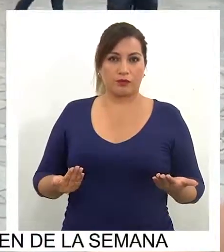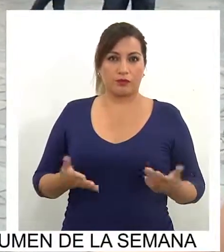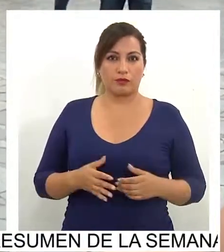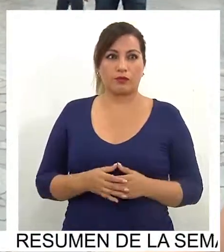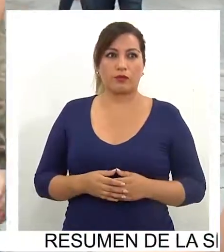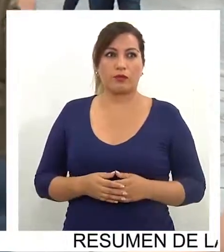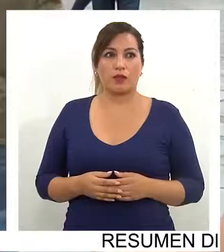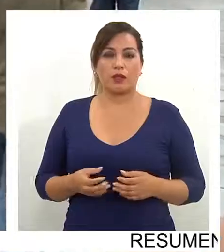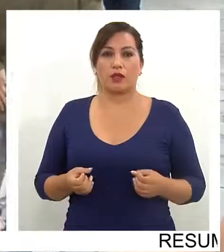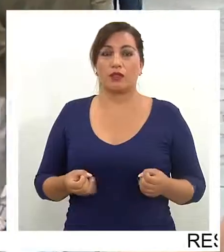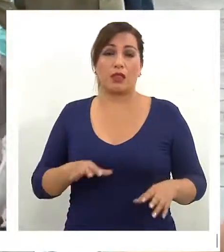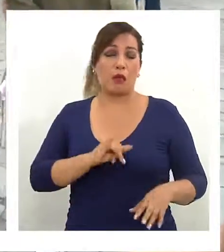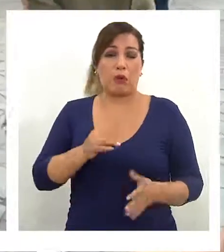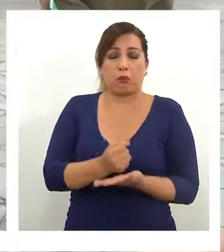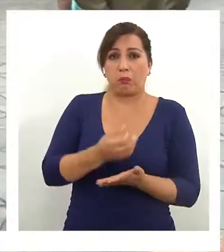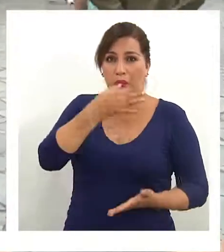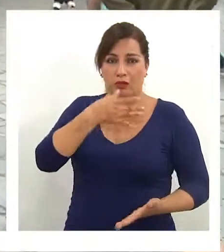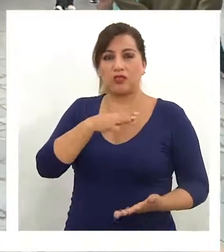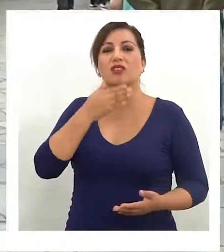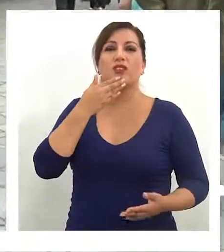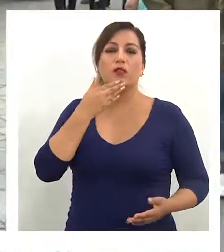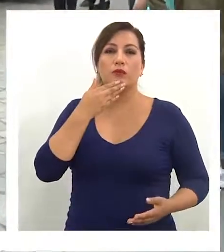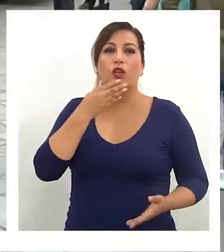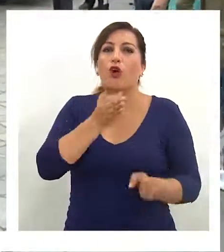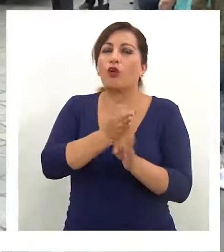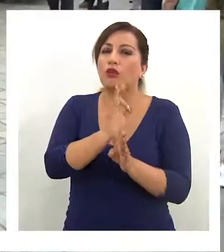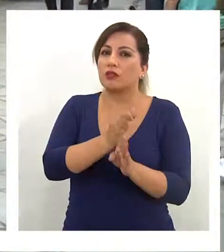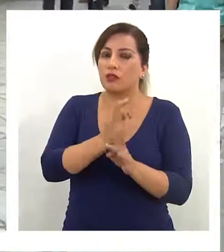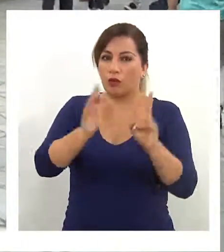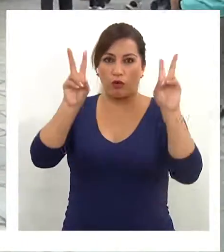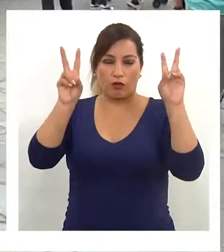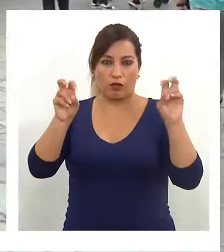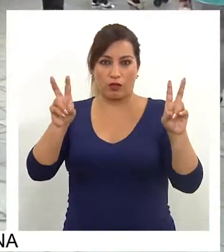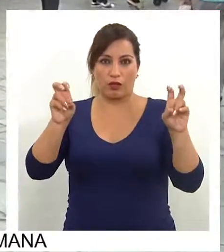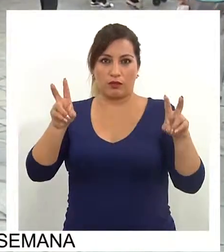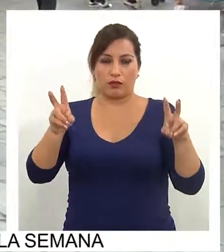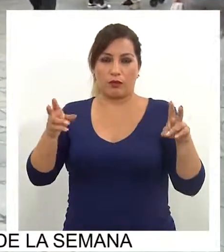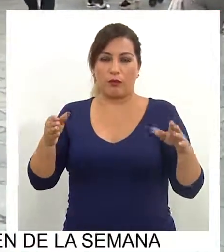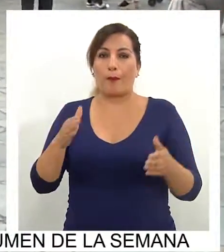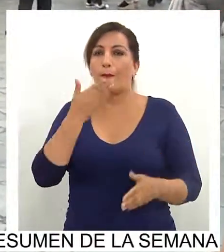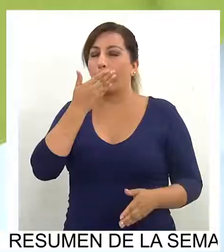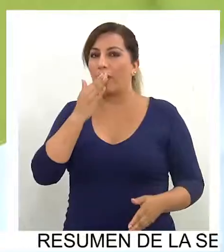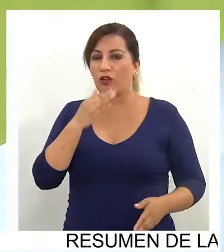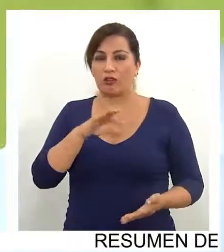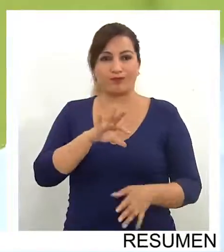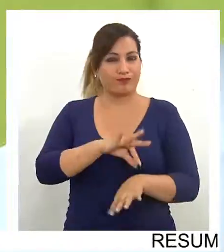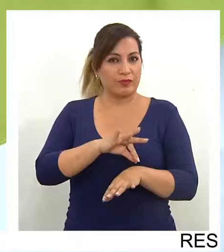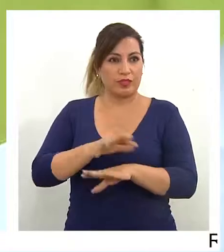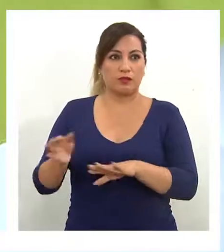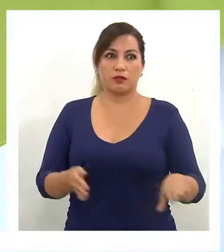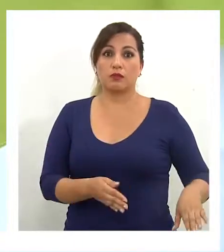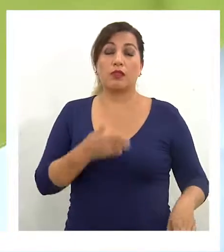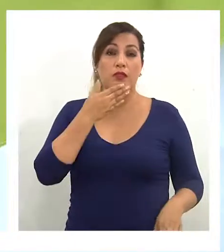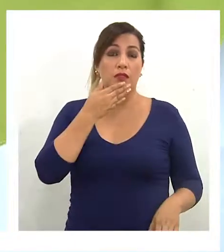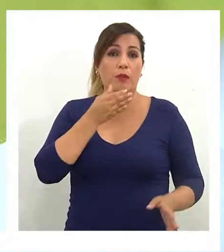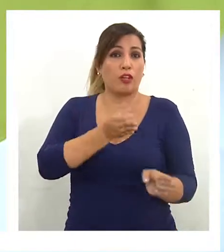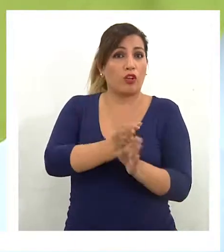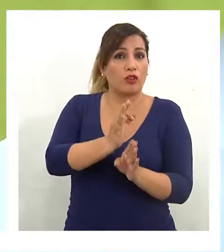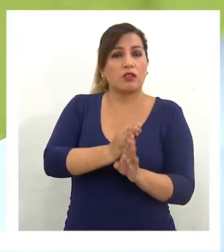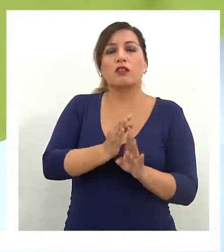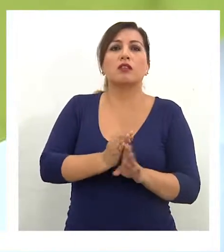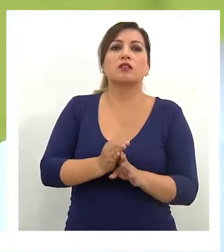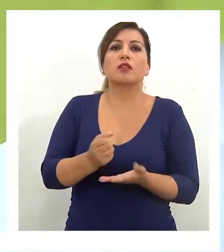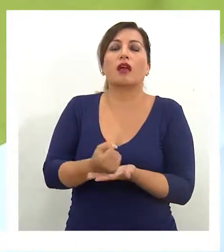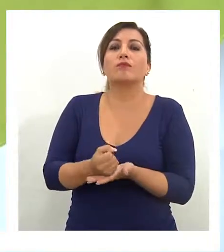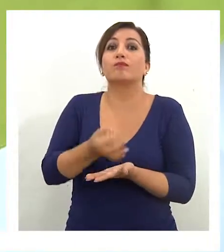ya sea enviando a estas mujeres a un tratamiento o entregándoles orientación con respecto a los estilos de vida saludable. También entregaron orientación